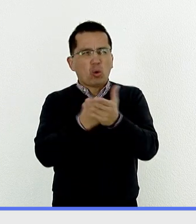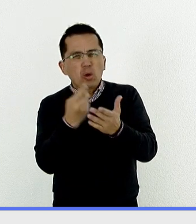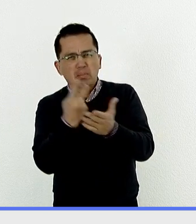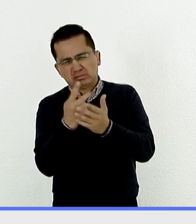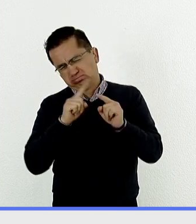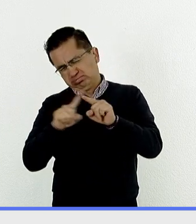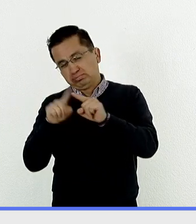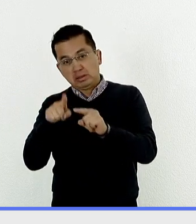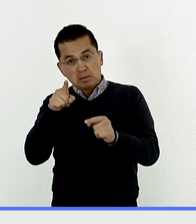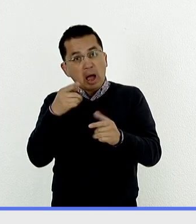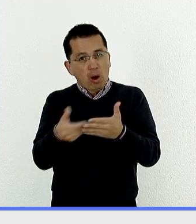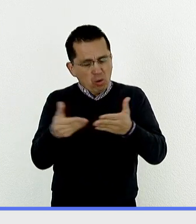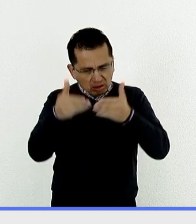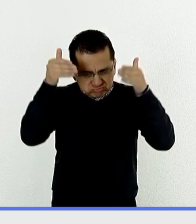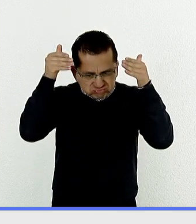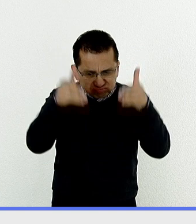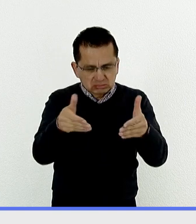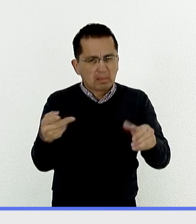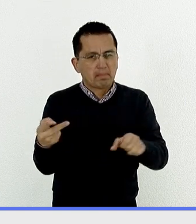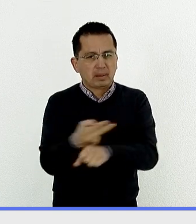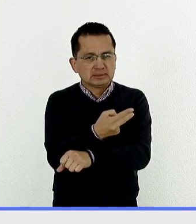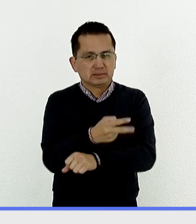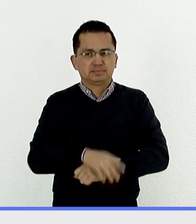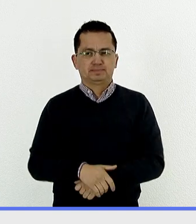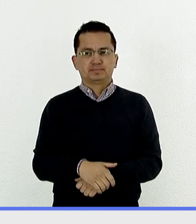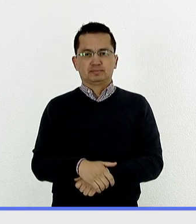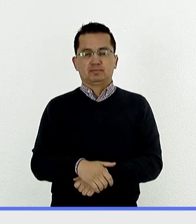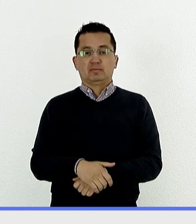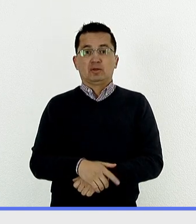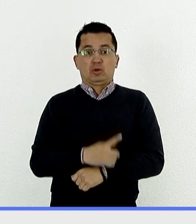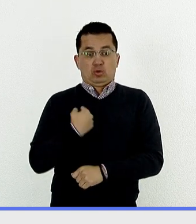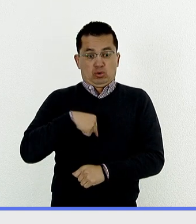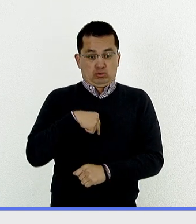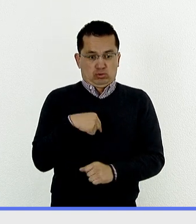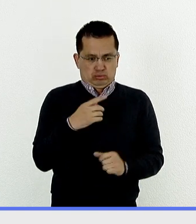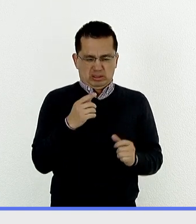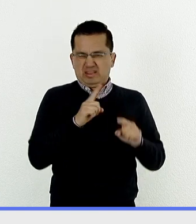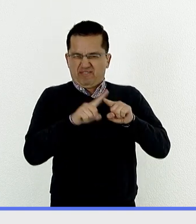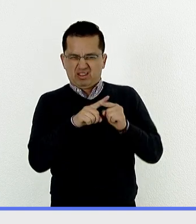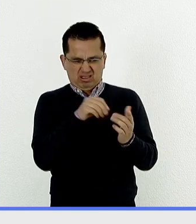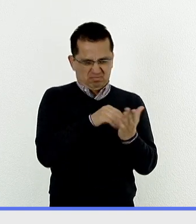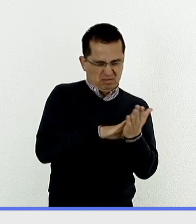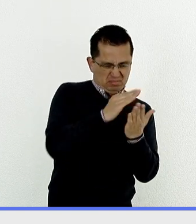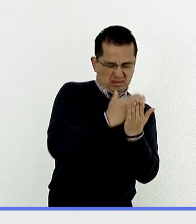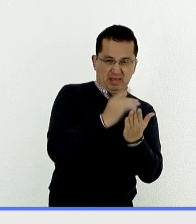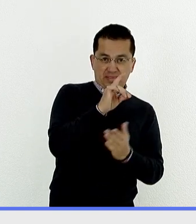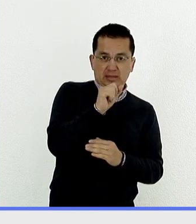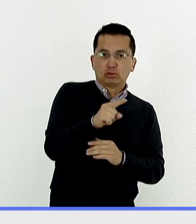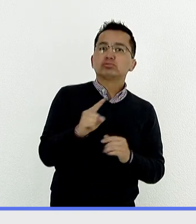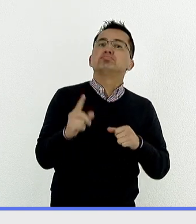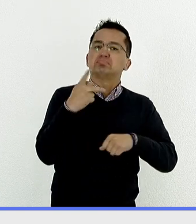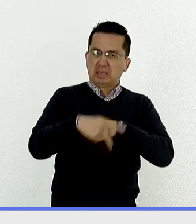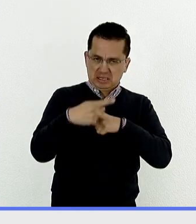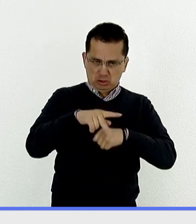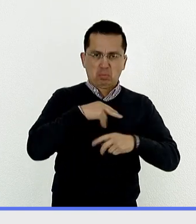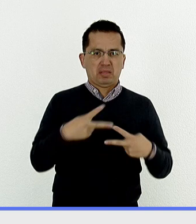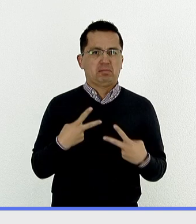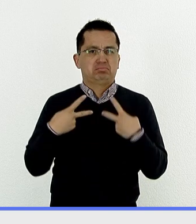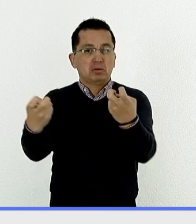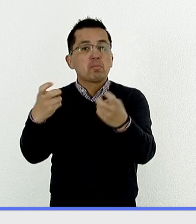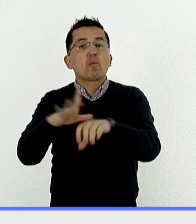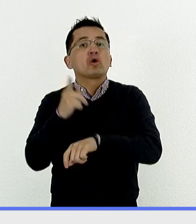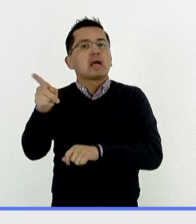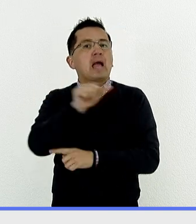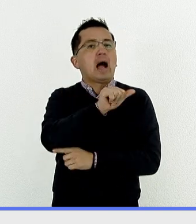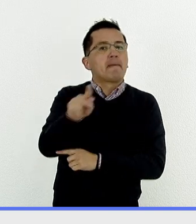miradas nuestros datos personales están en riesgo por el aumento de aplicaciones bancarias sobre la vulnerabilidad digital